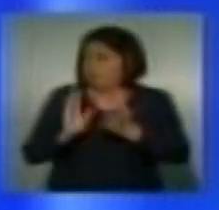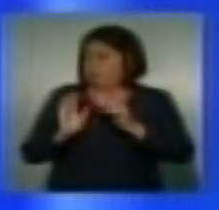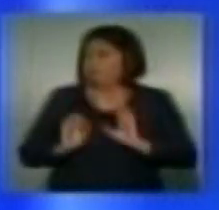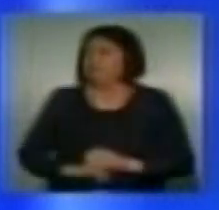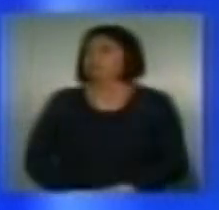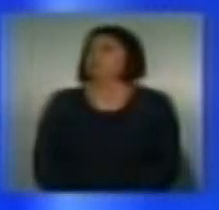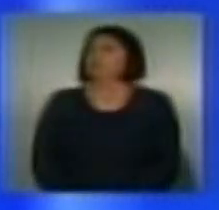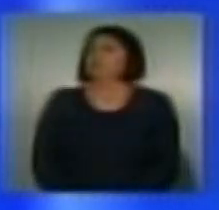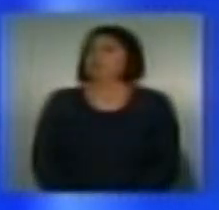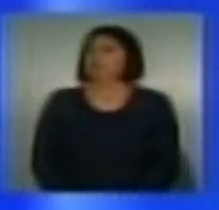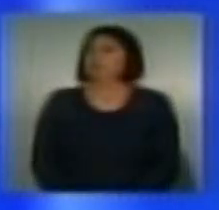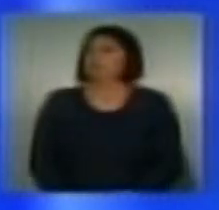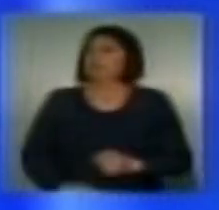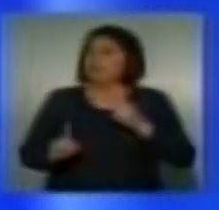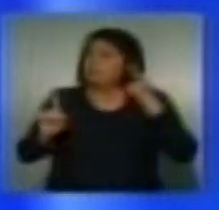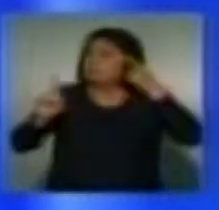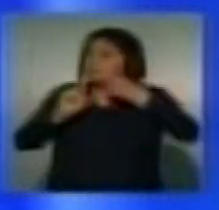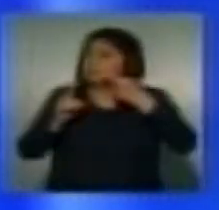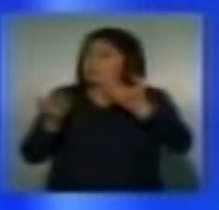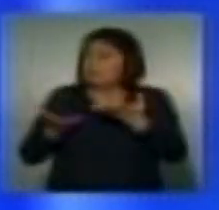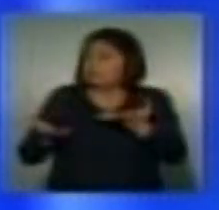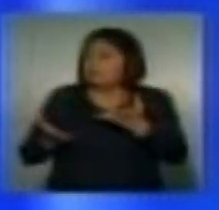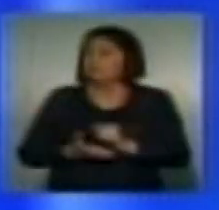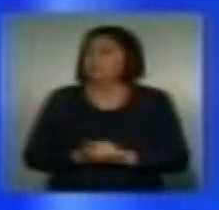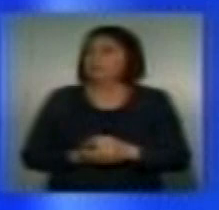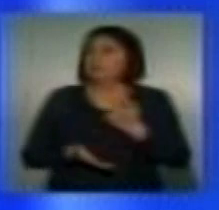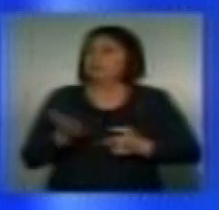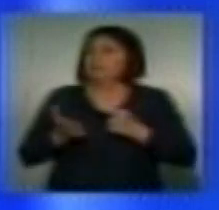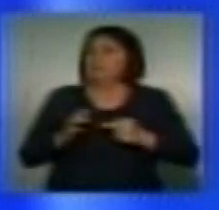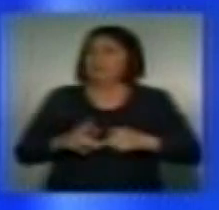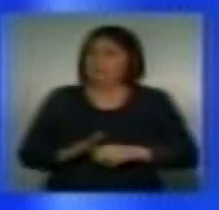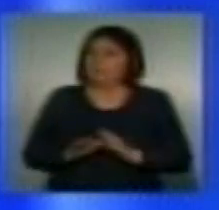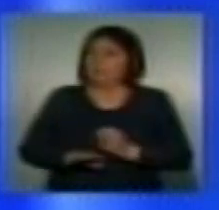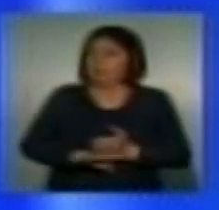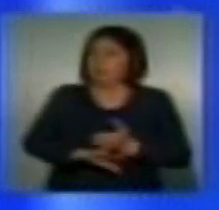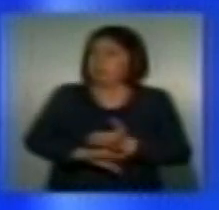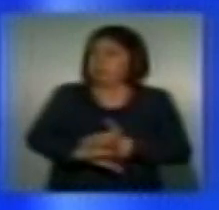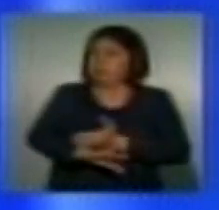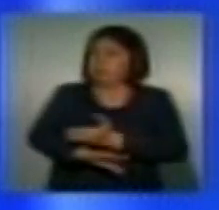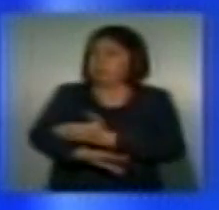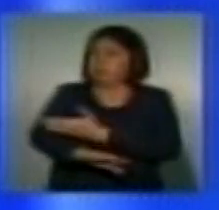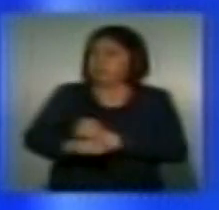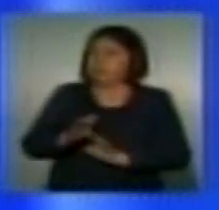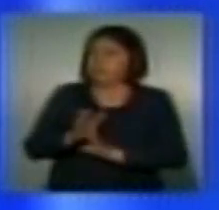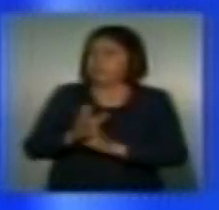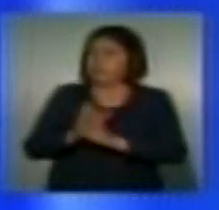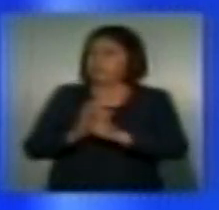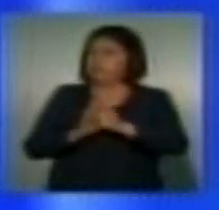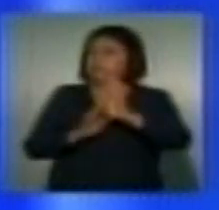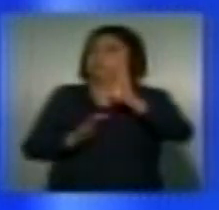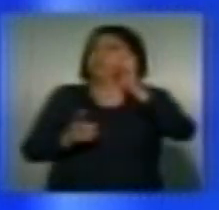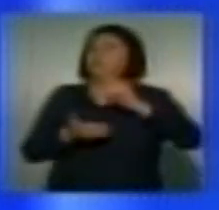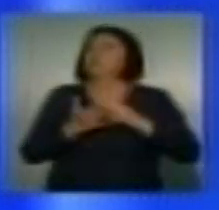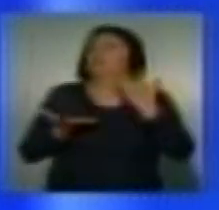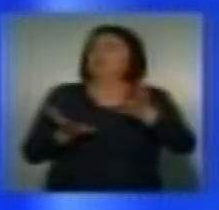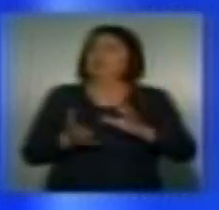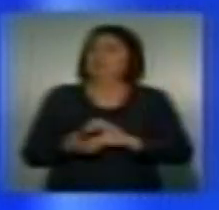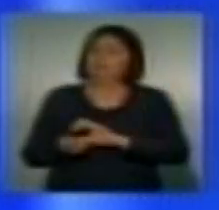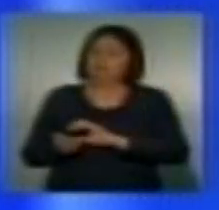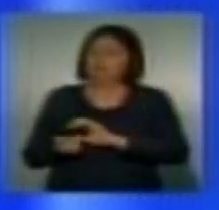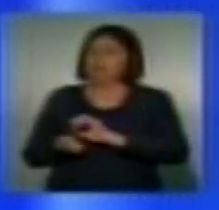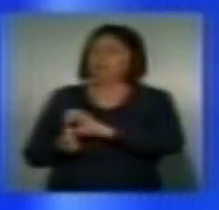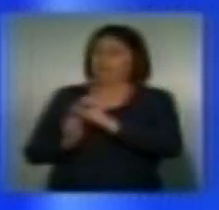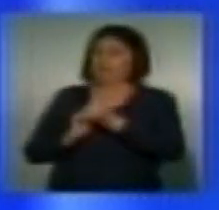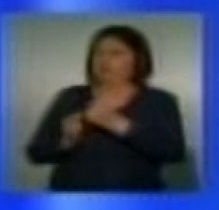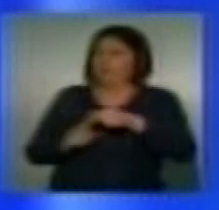el objetivo final es que el crecimiento permita redibujar el rostro social del